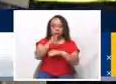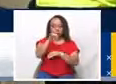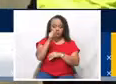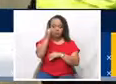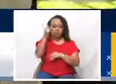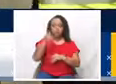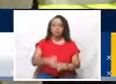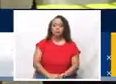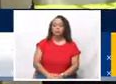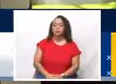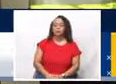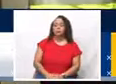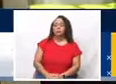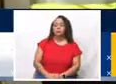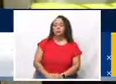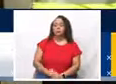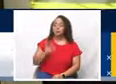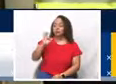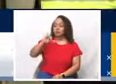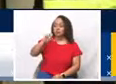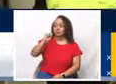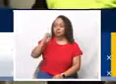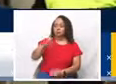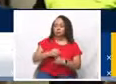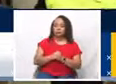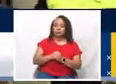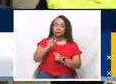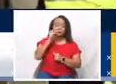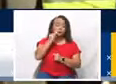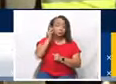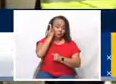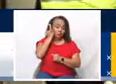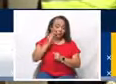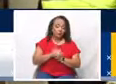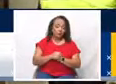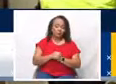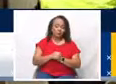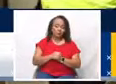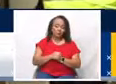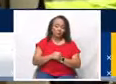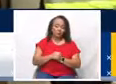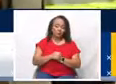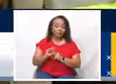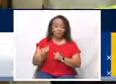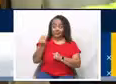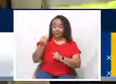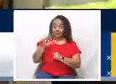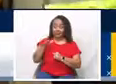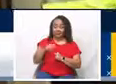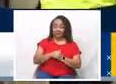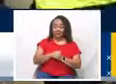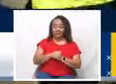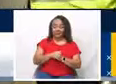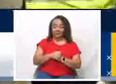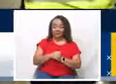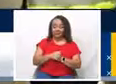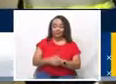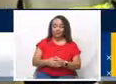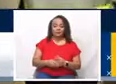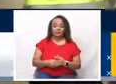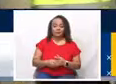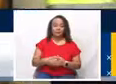Sí, muy bien, José, ahí está, sí, lo de la abuela, que muy joven, por cierto, sí, ¿verdad? Sí,